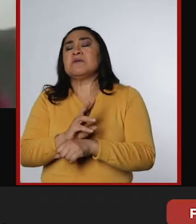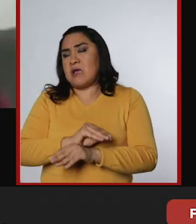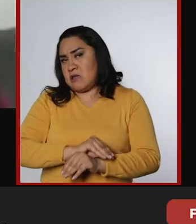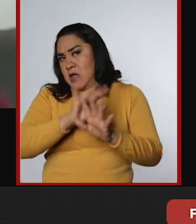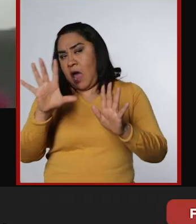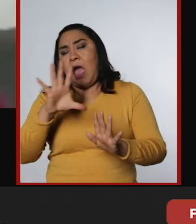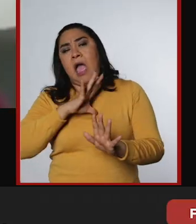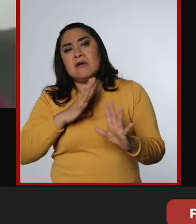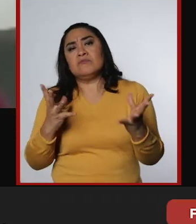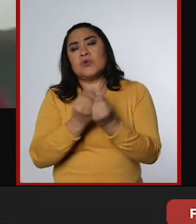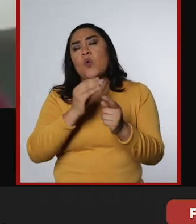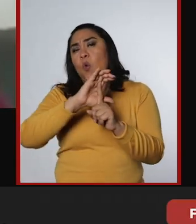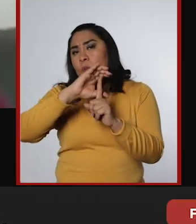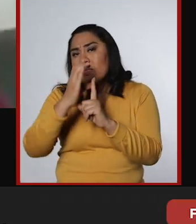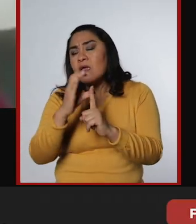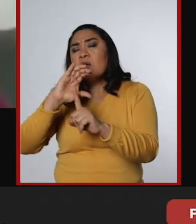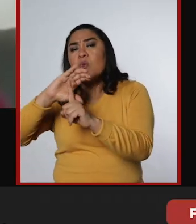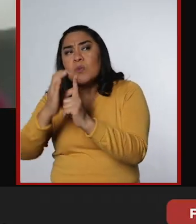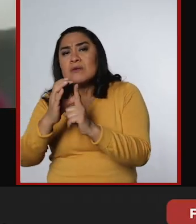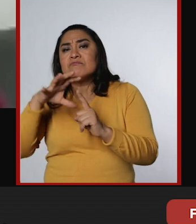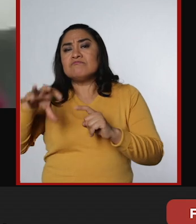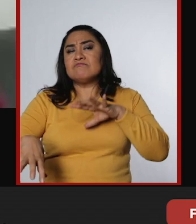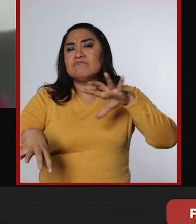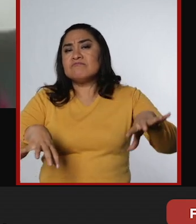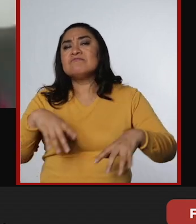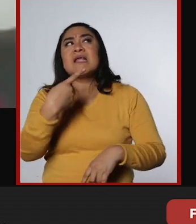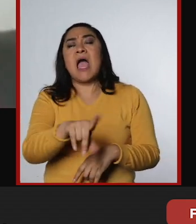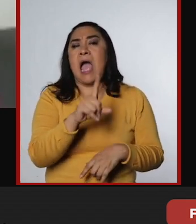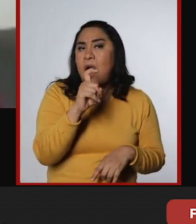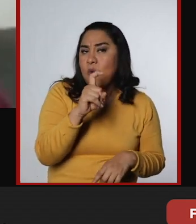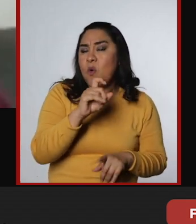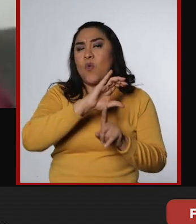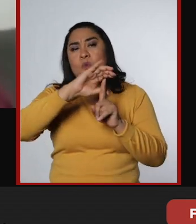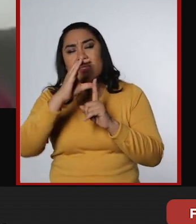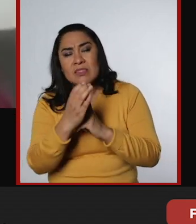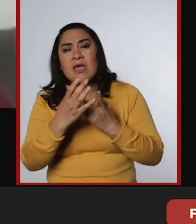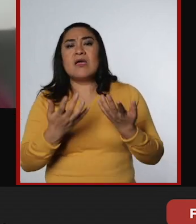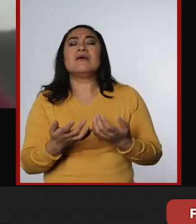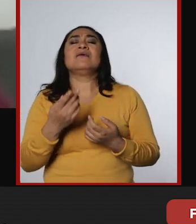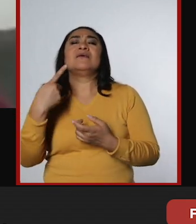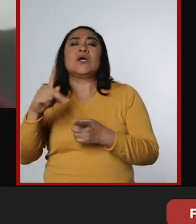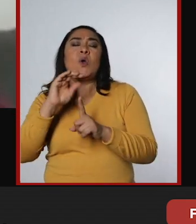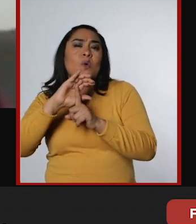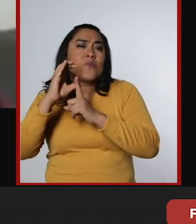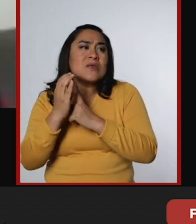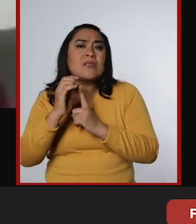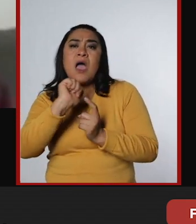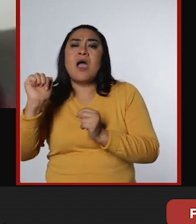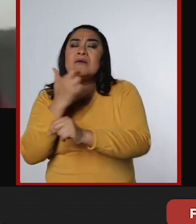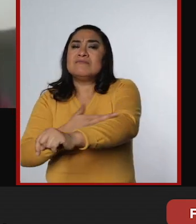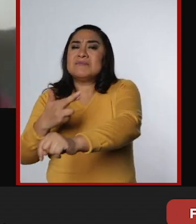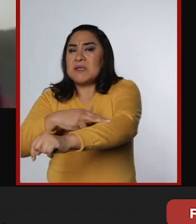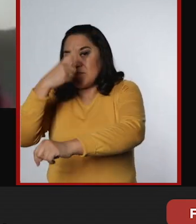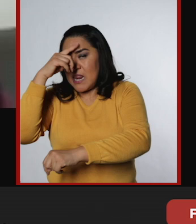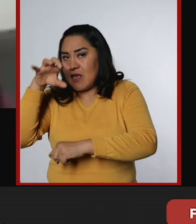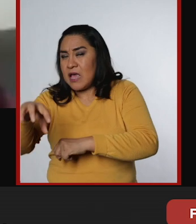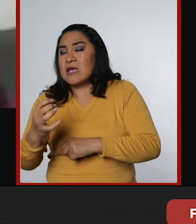pues comités también locales del agua, comités de procesos